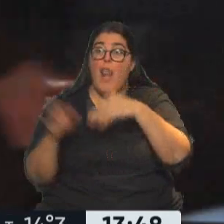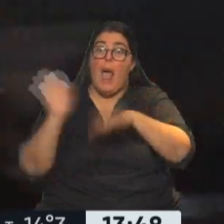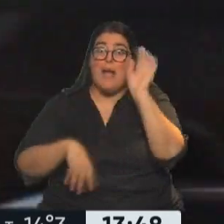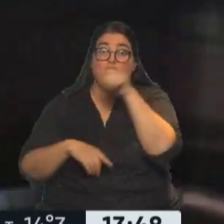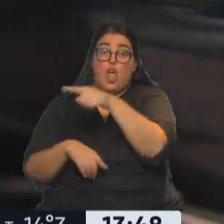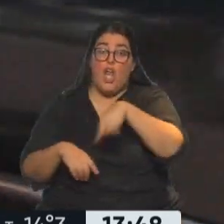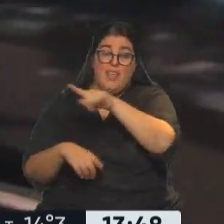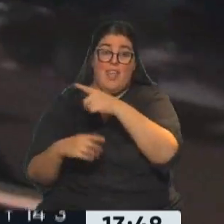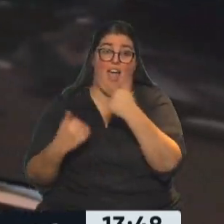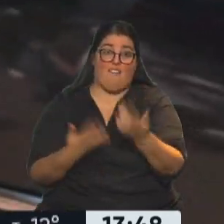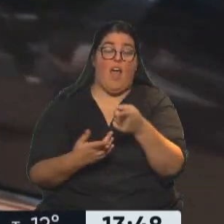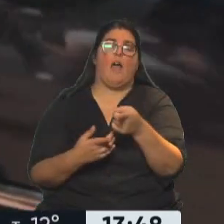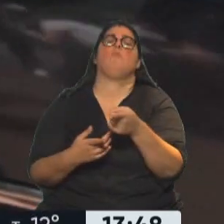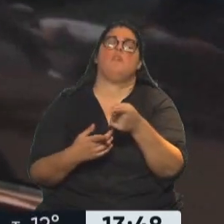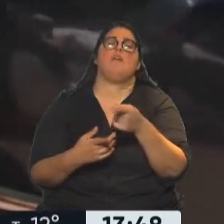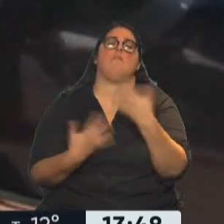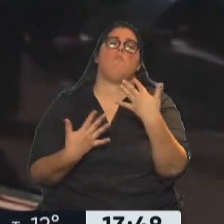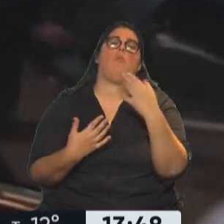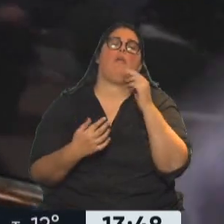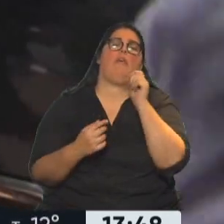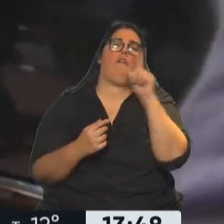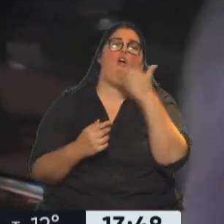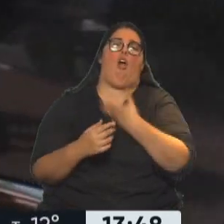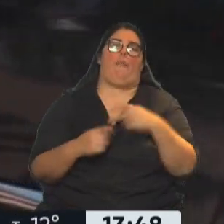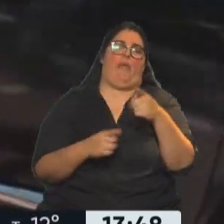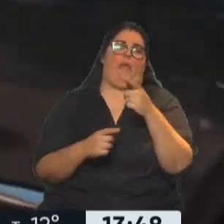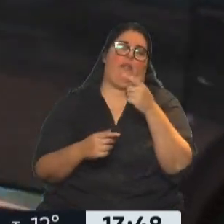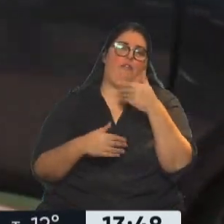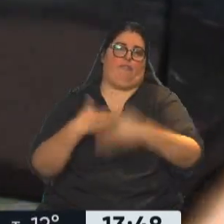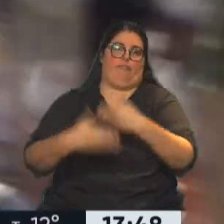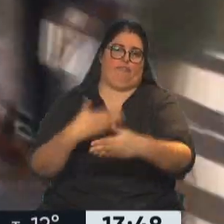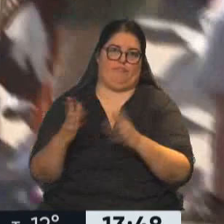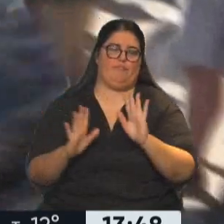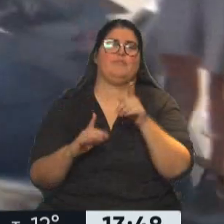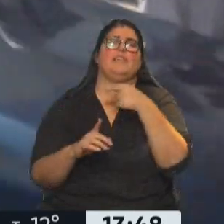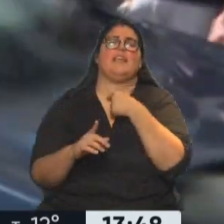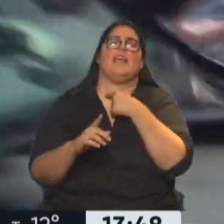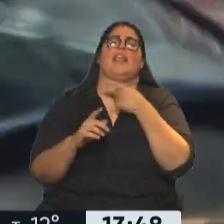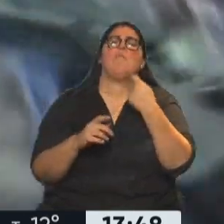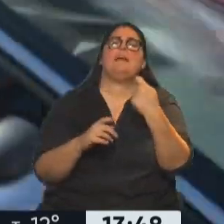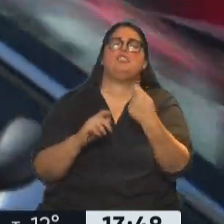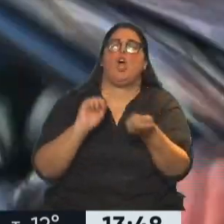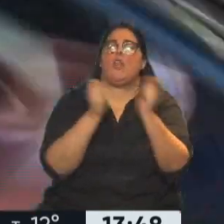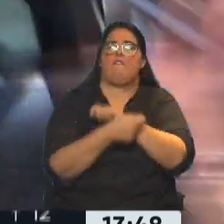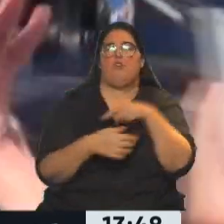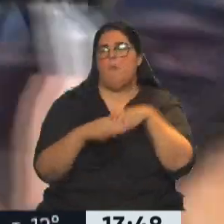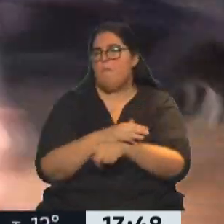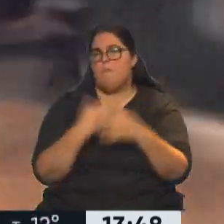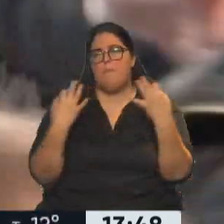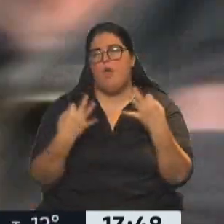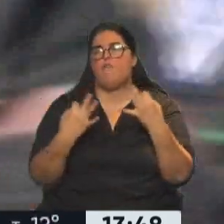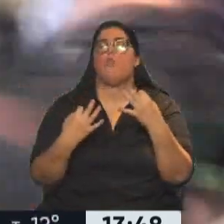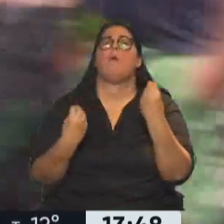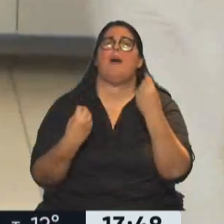libres para aplicar su programa de gobierno de corte liberal, que incluye una profunda reforma en el sistema de pensiones, que incluye el retraso de la